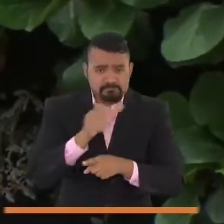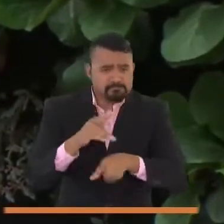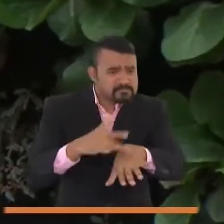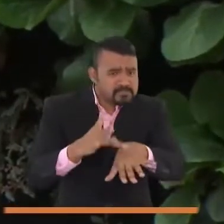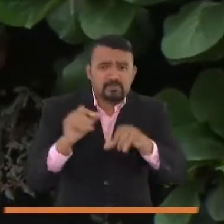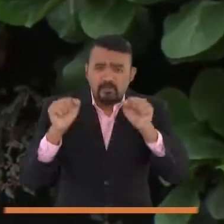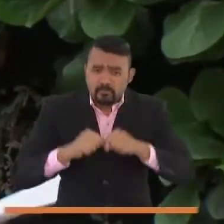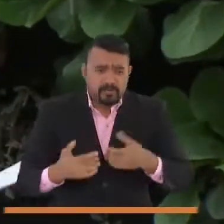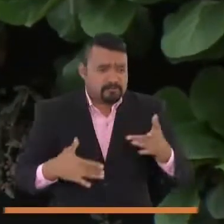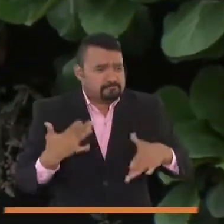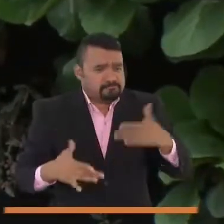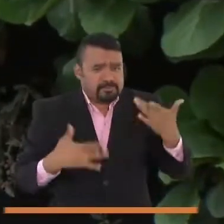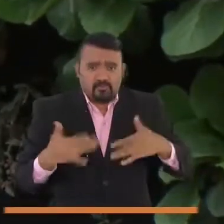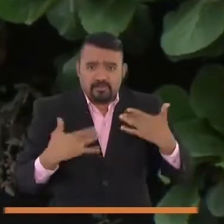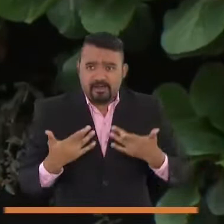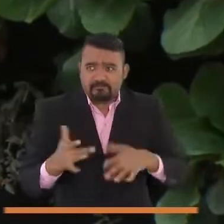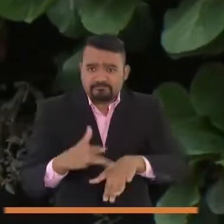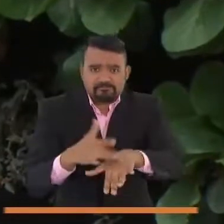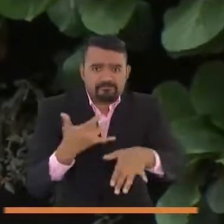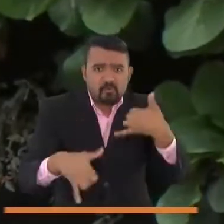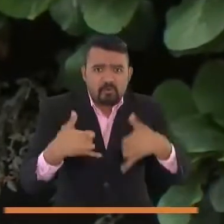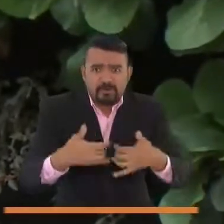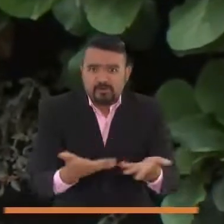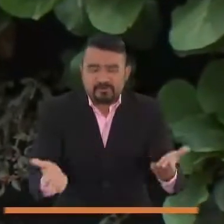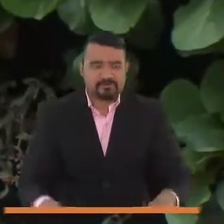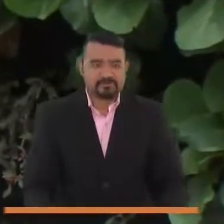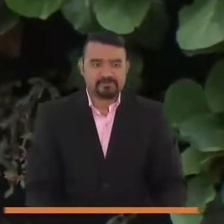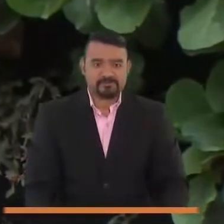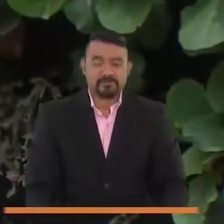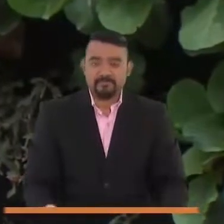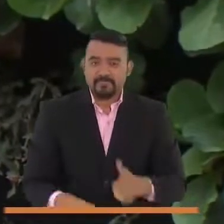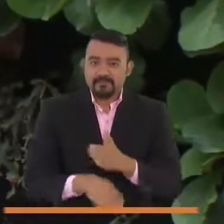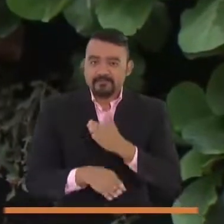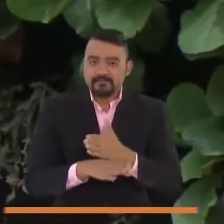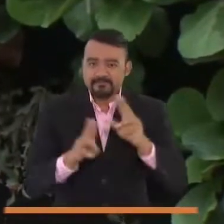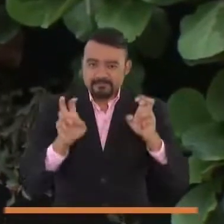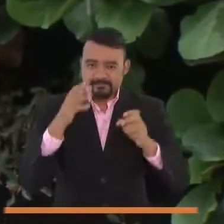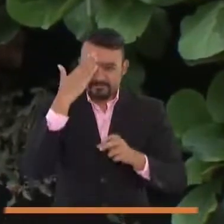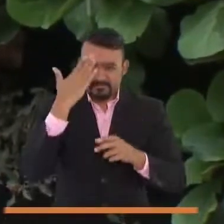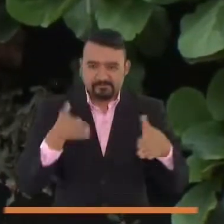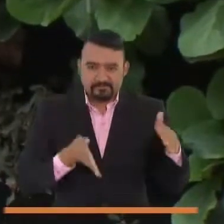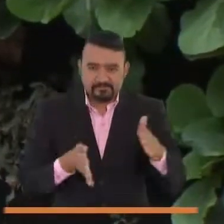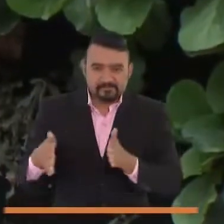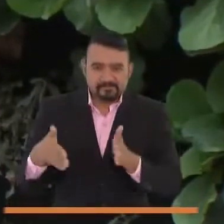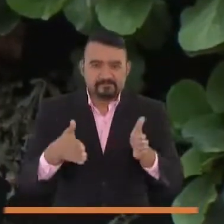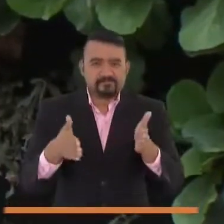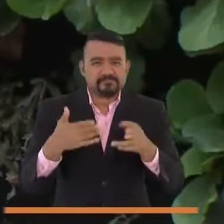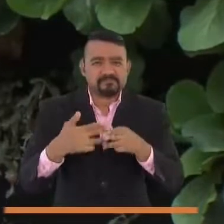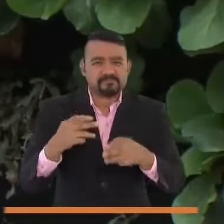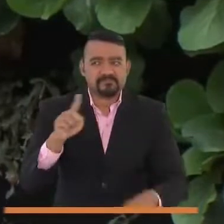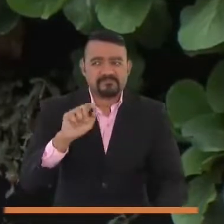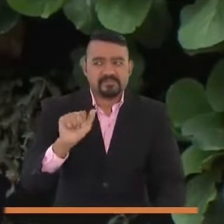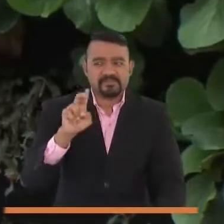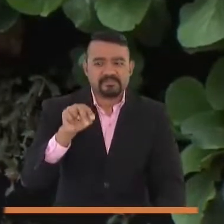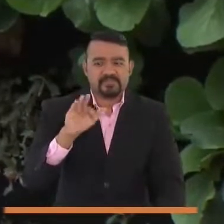calidad de vida. Sigamos con más obras, alcalde, si le parece bien, porque hay que hablar de la conexión vial Santorini, otra